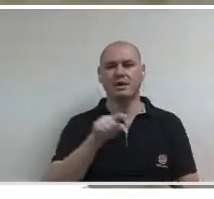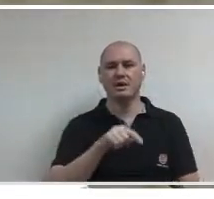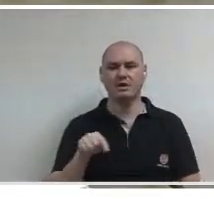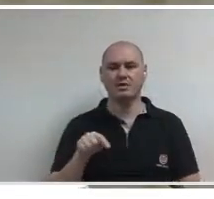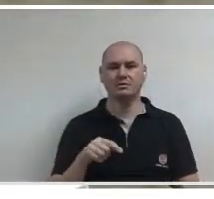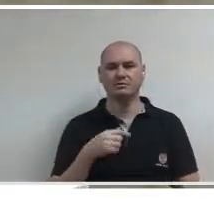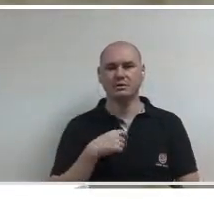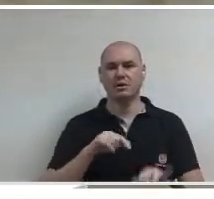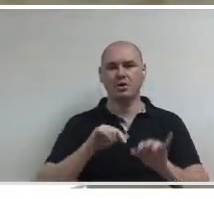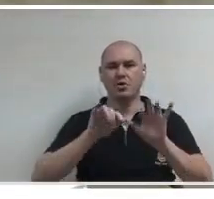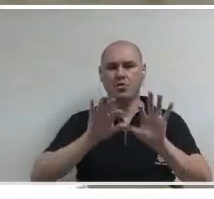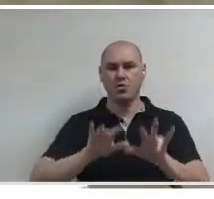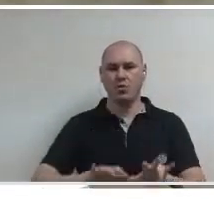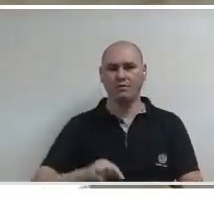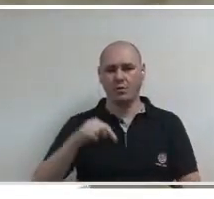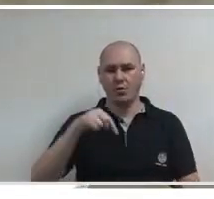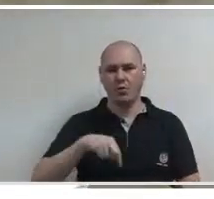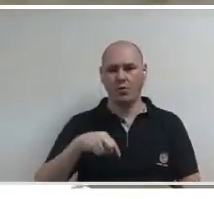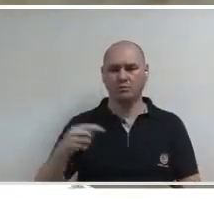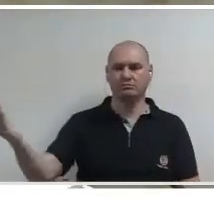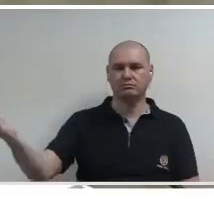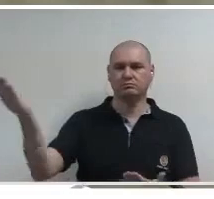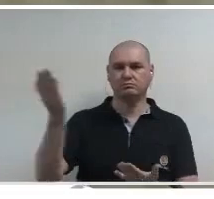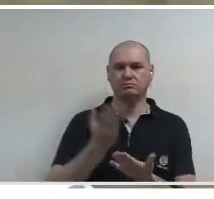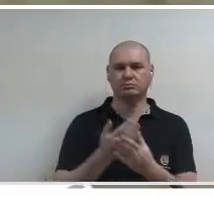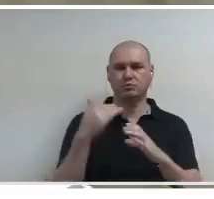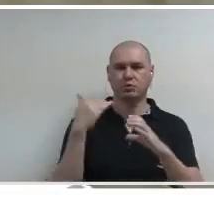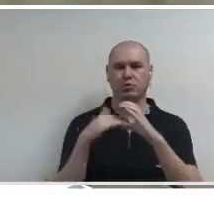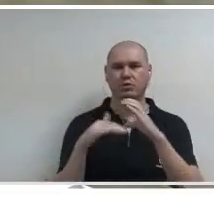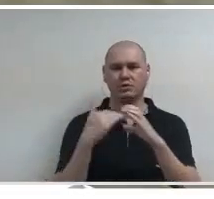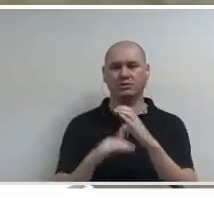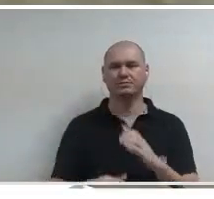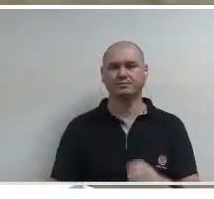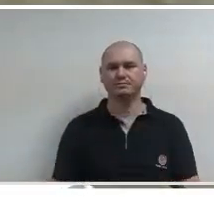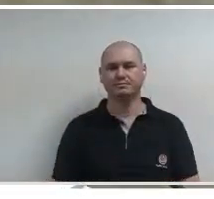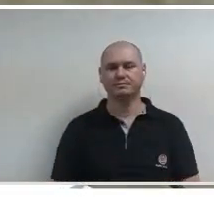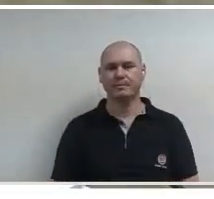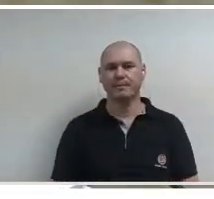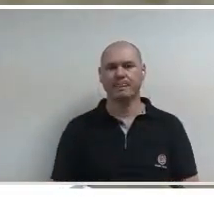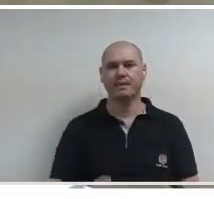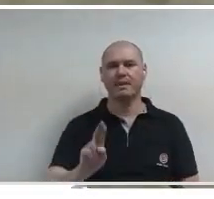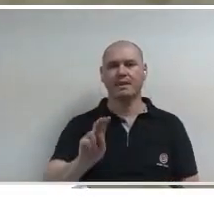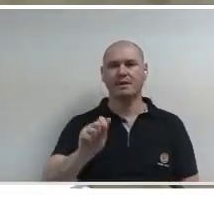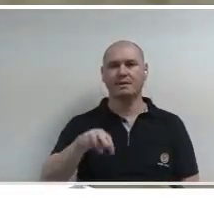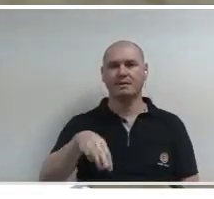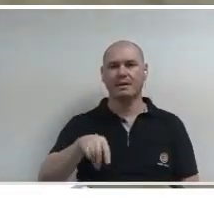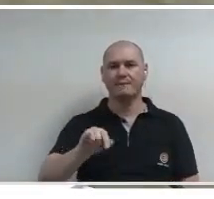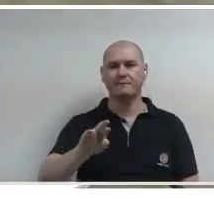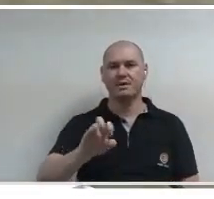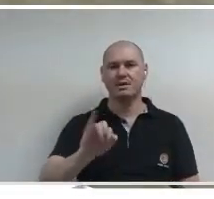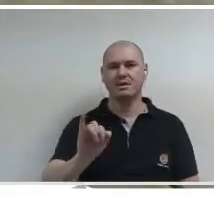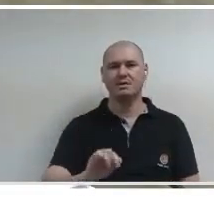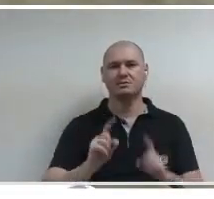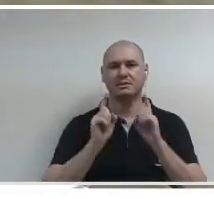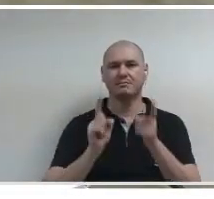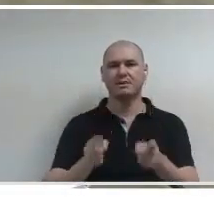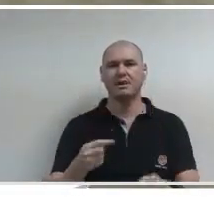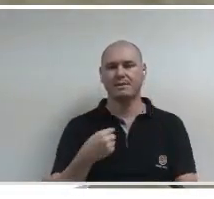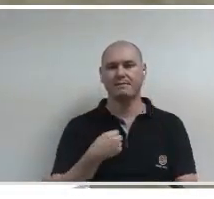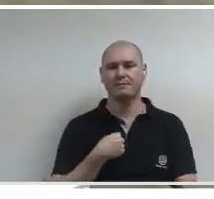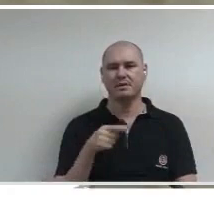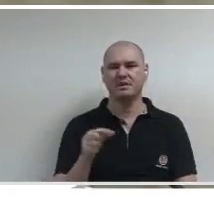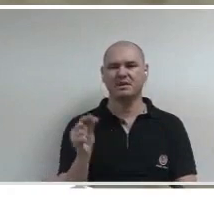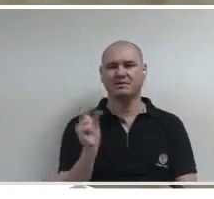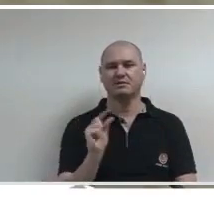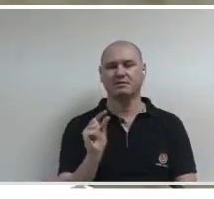a por anduicio ve cuera que el consejo de administración ve ja cuara pe un jefe de incuatía correo rupide ministro